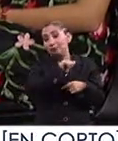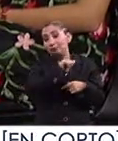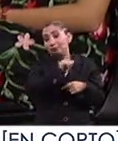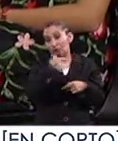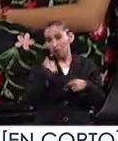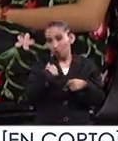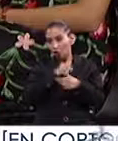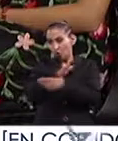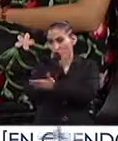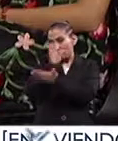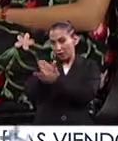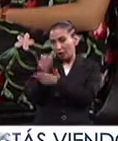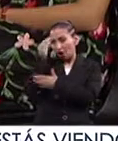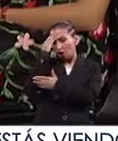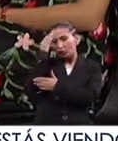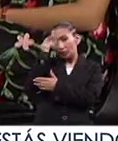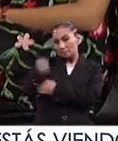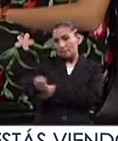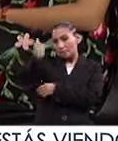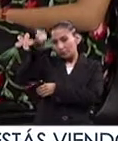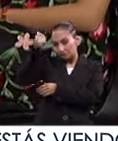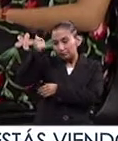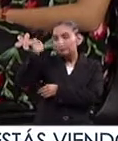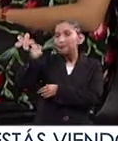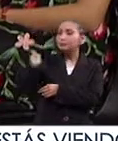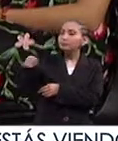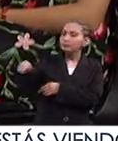Cuando yo iba y la conocí por primera vez,